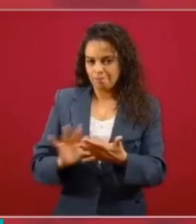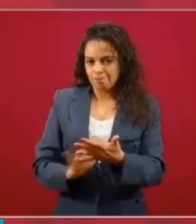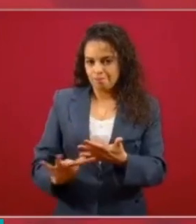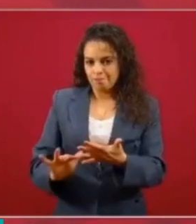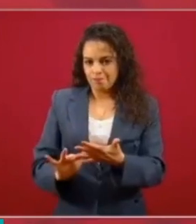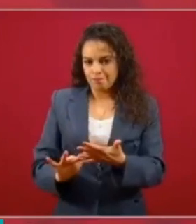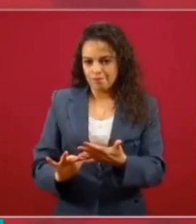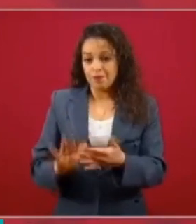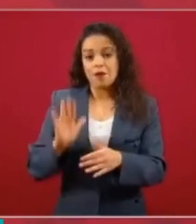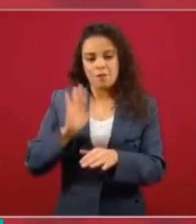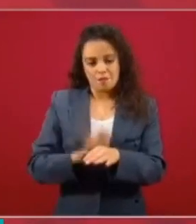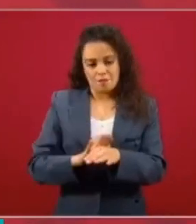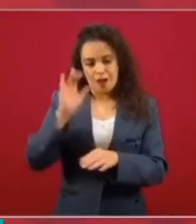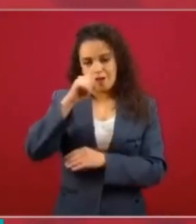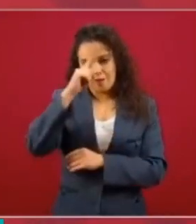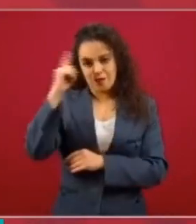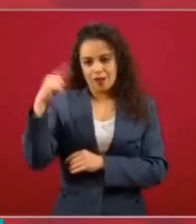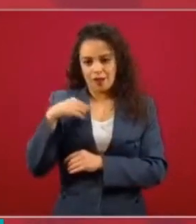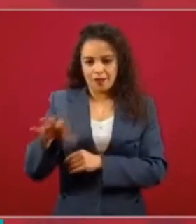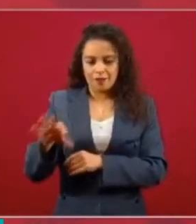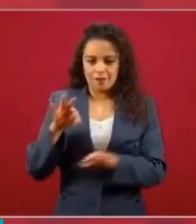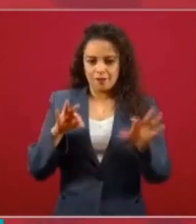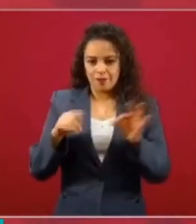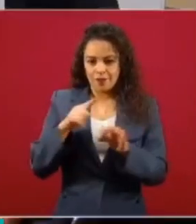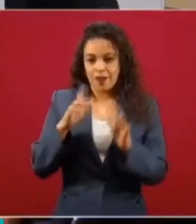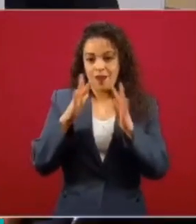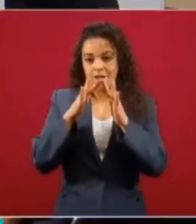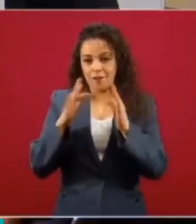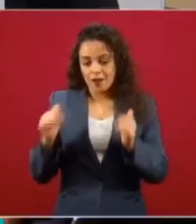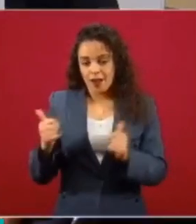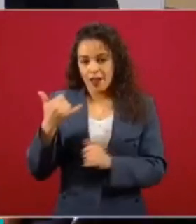las más fáciles, francés y portugués,